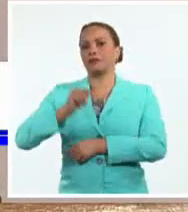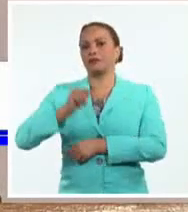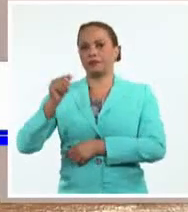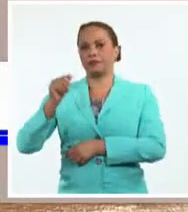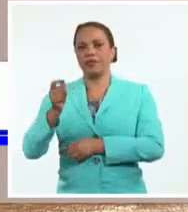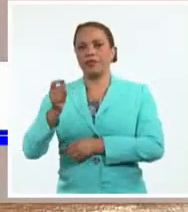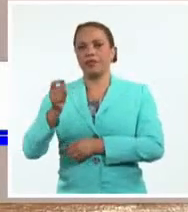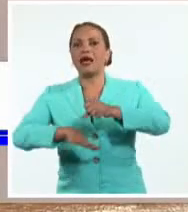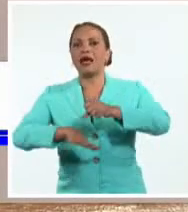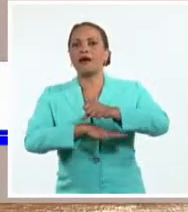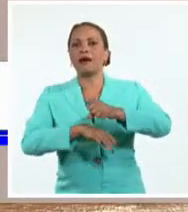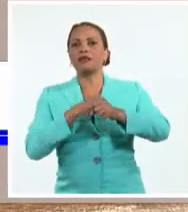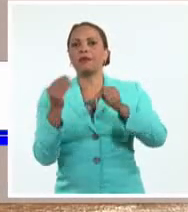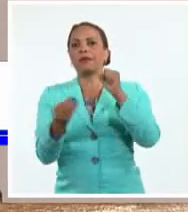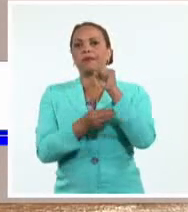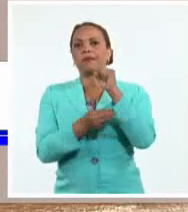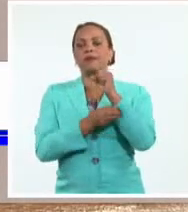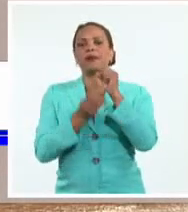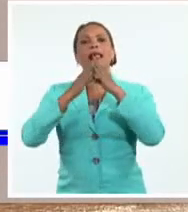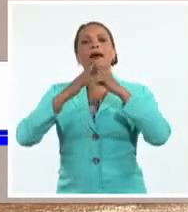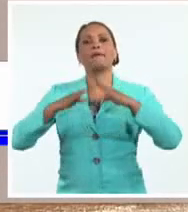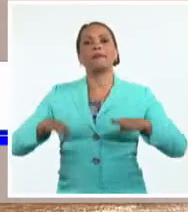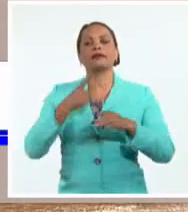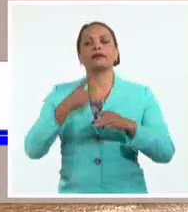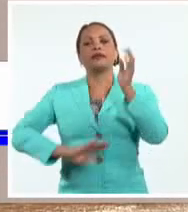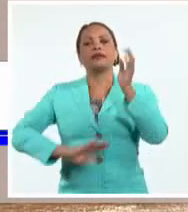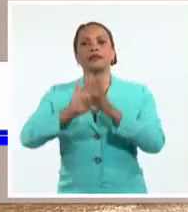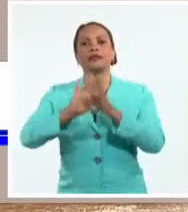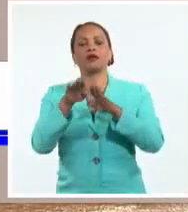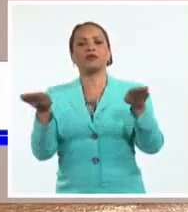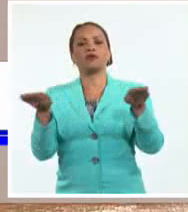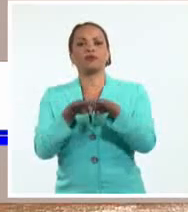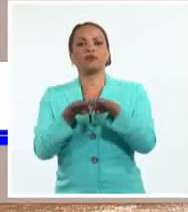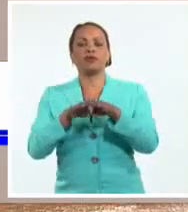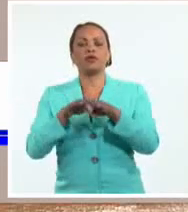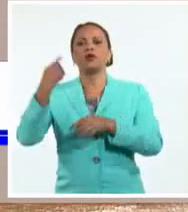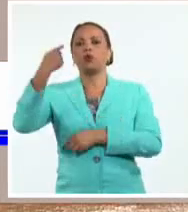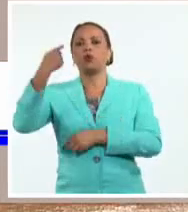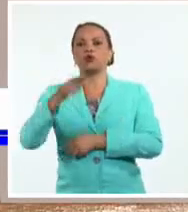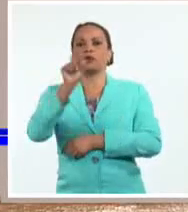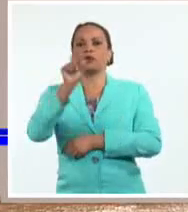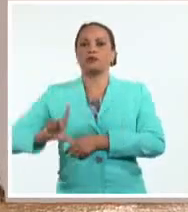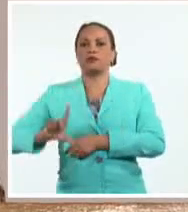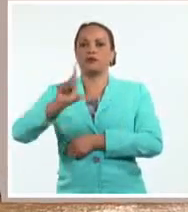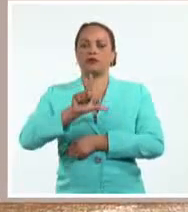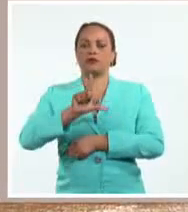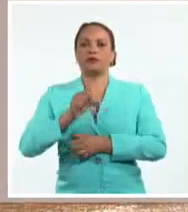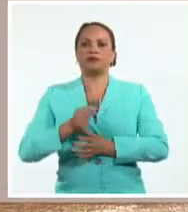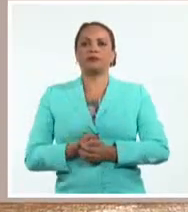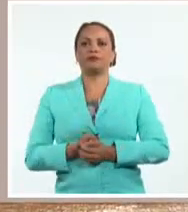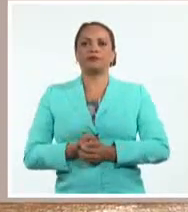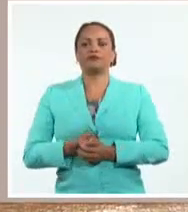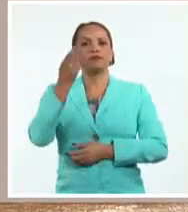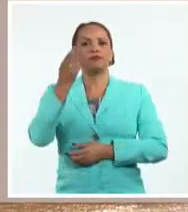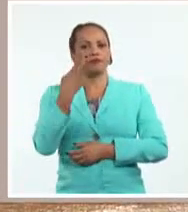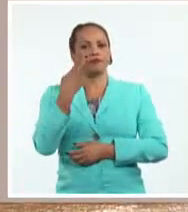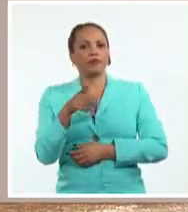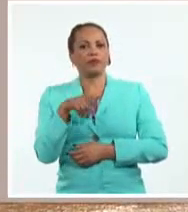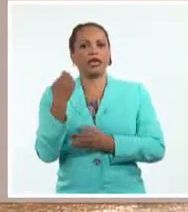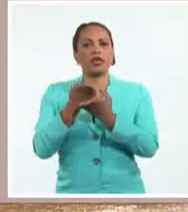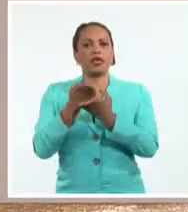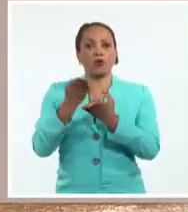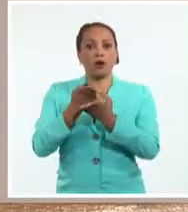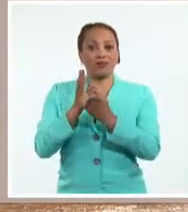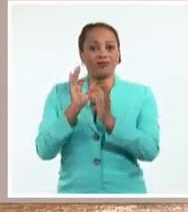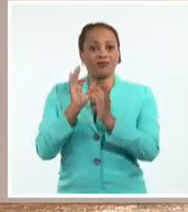la base para consolidar la paz, el desarrollo sostenible y la justicia social. Reconocemos la educación como